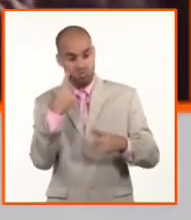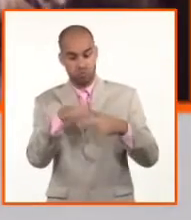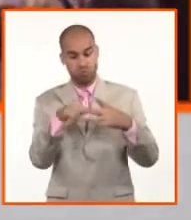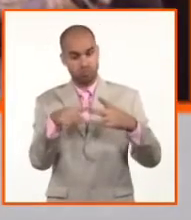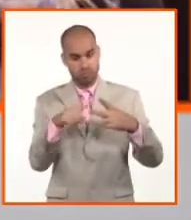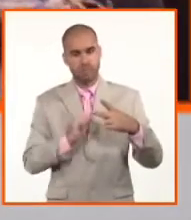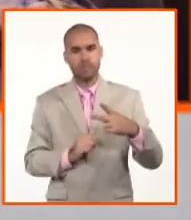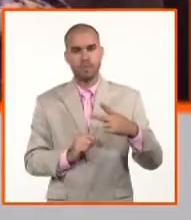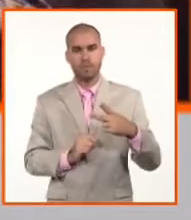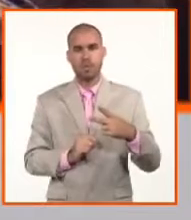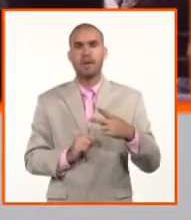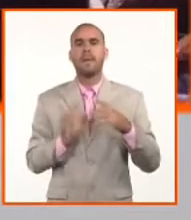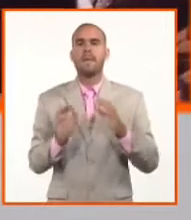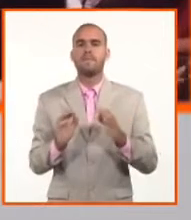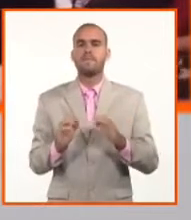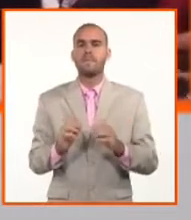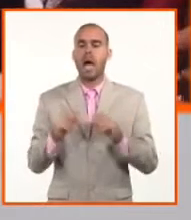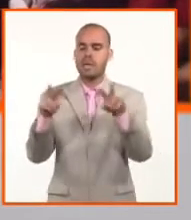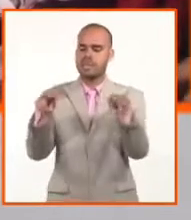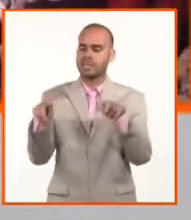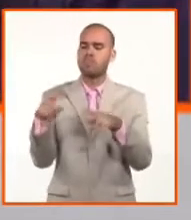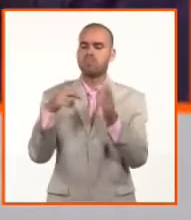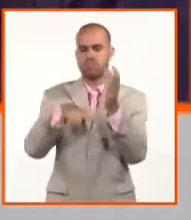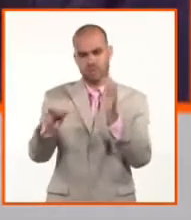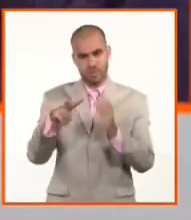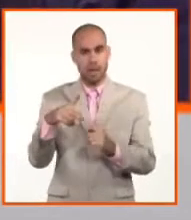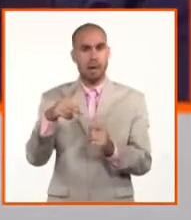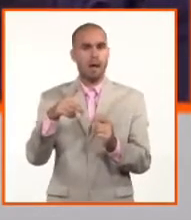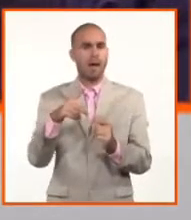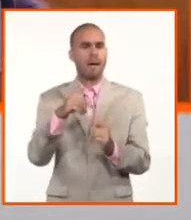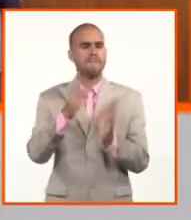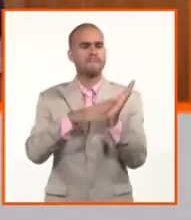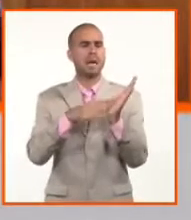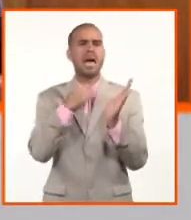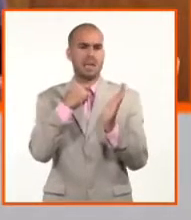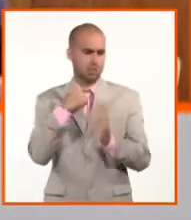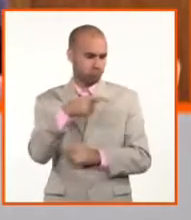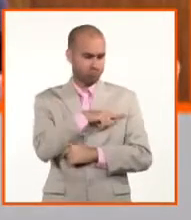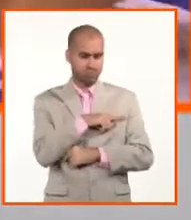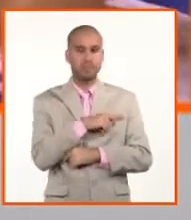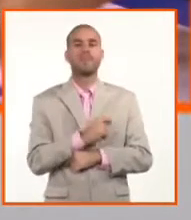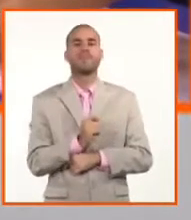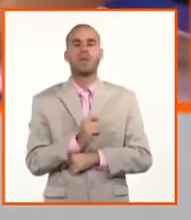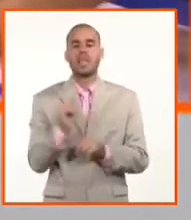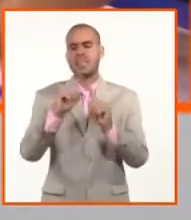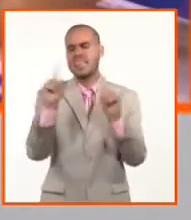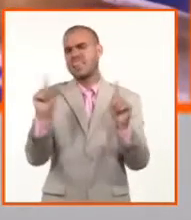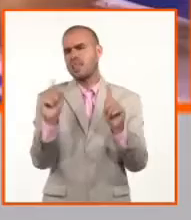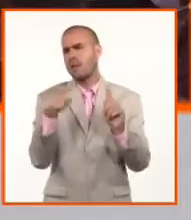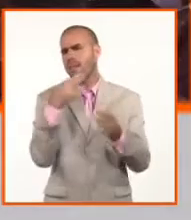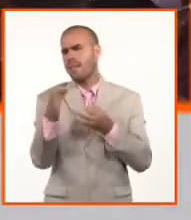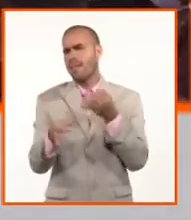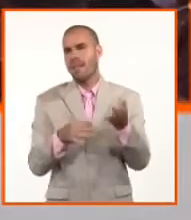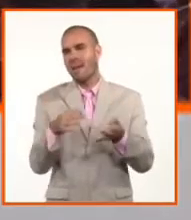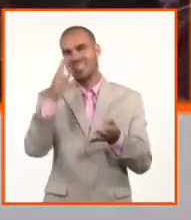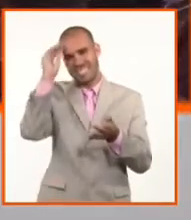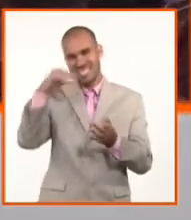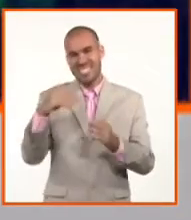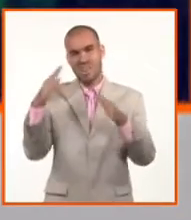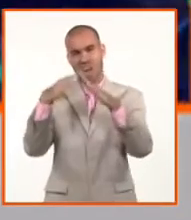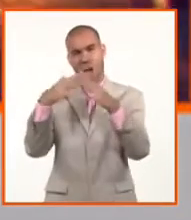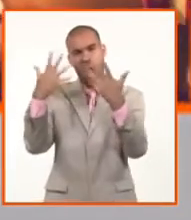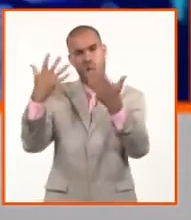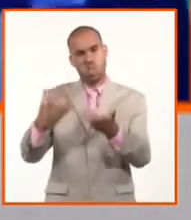asamblea provincial en enero pasado, uno de los temas que abordáramos fuera precisamente el estado constructivo de la Casa Museo, la